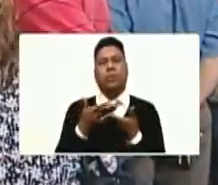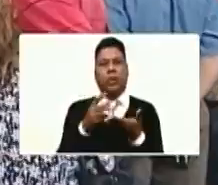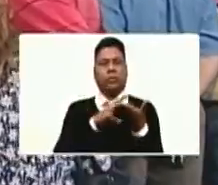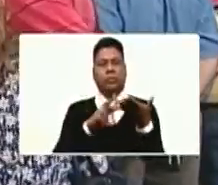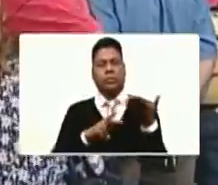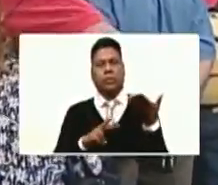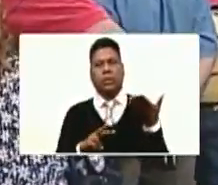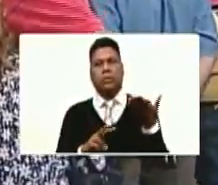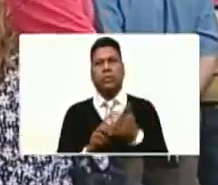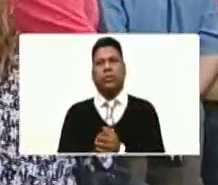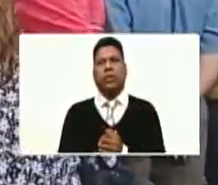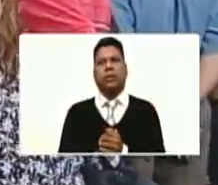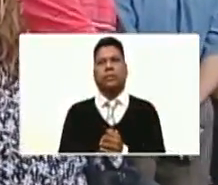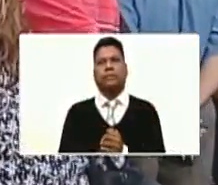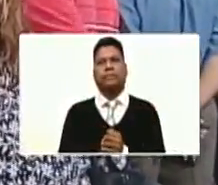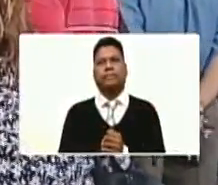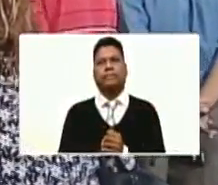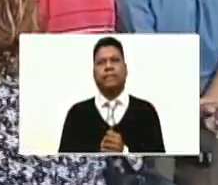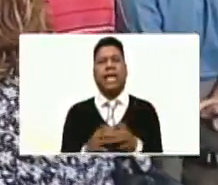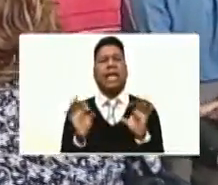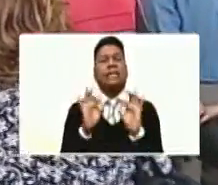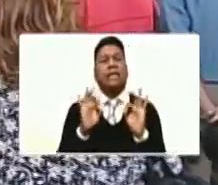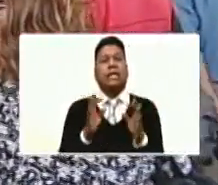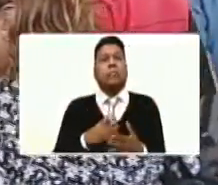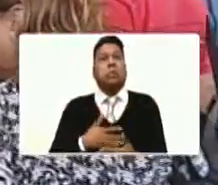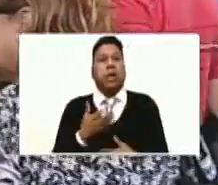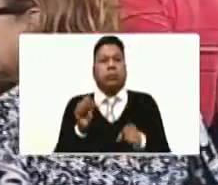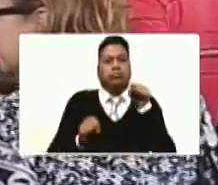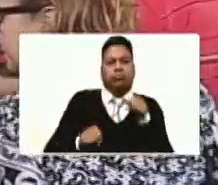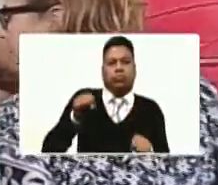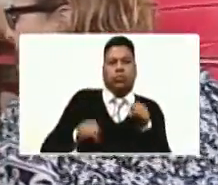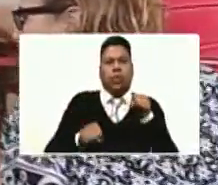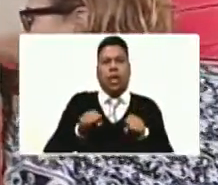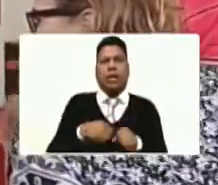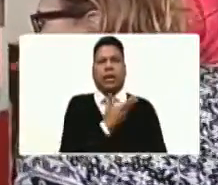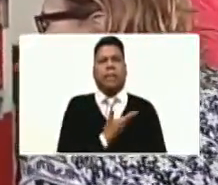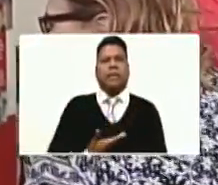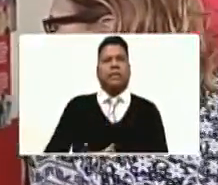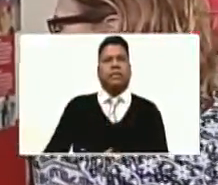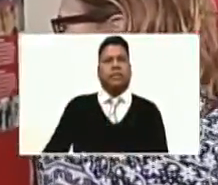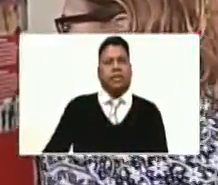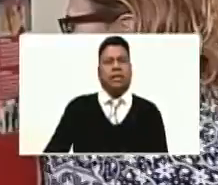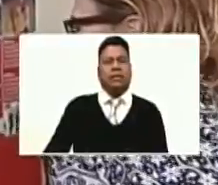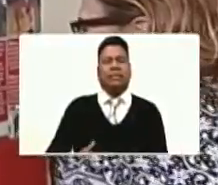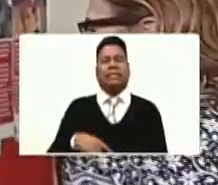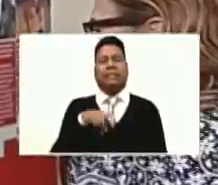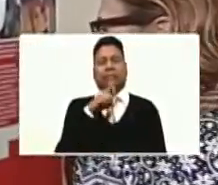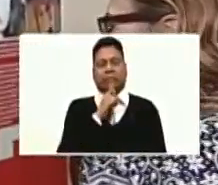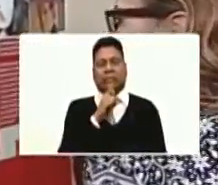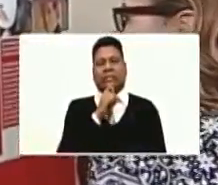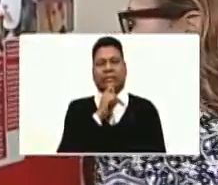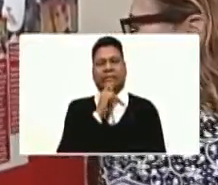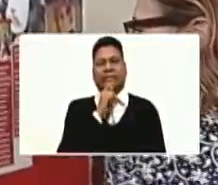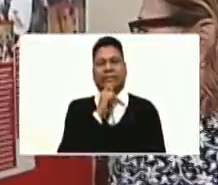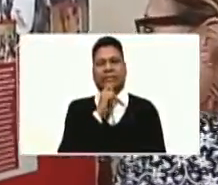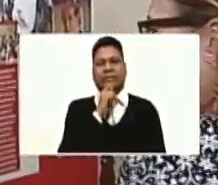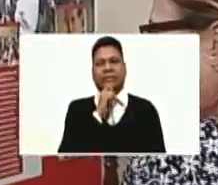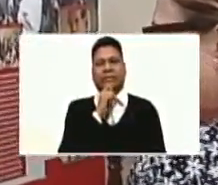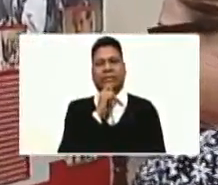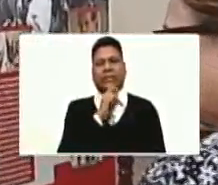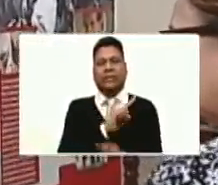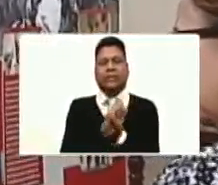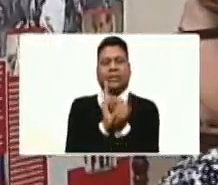realizarse, creo que nadie puede dudar en afirmar de que el presidente Nicolás Maduro no lo ha tenido fácil. Sustituir al comandante Hugo